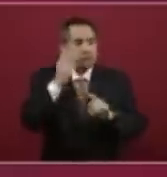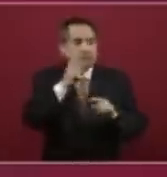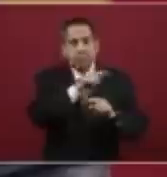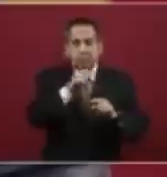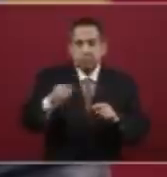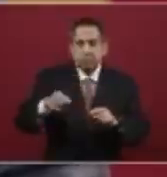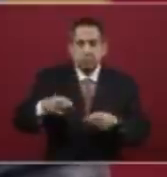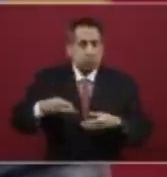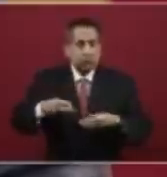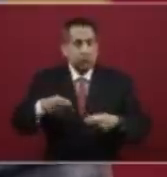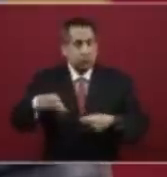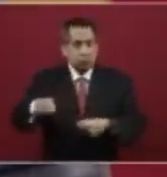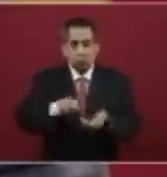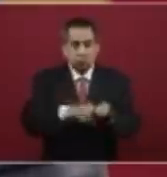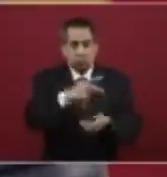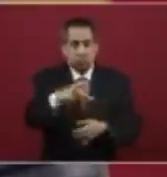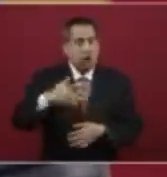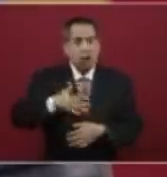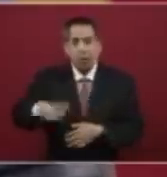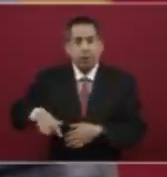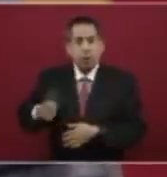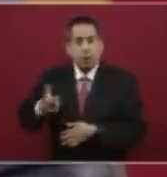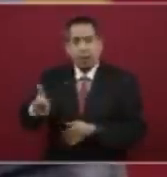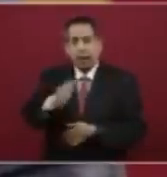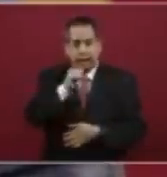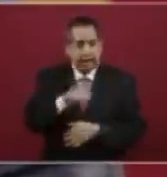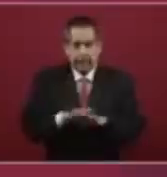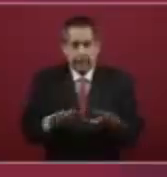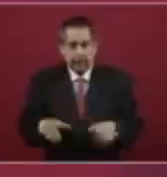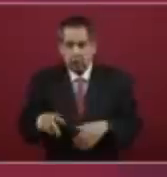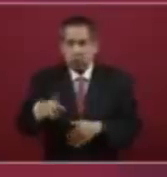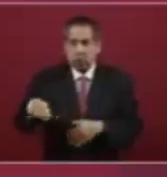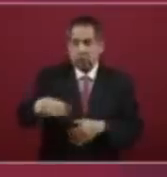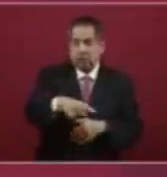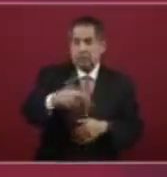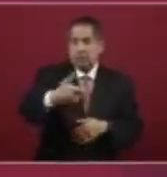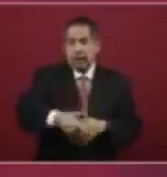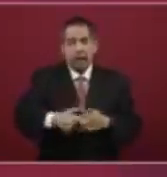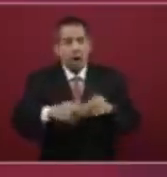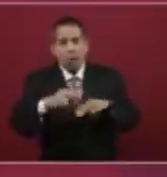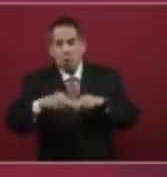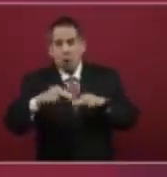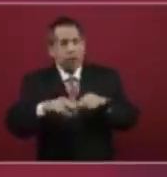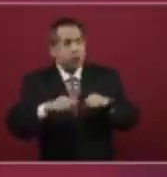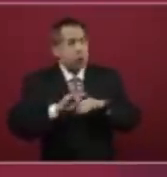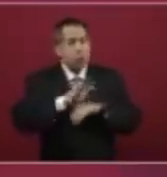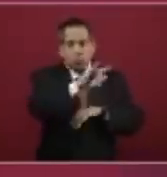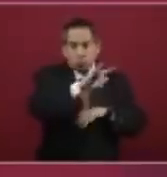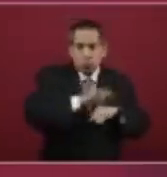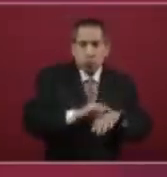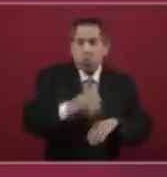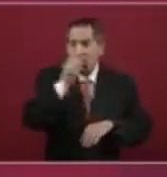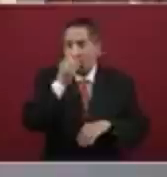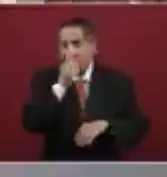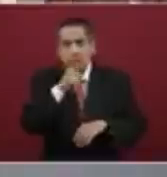sus gastos, ya sus boletos, sus comidas,